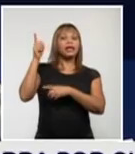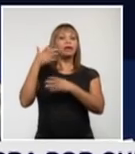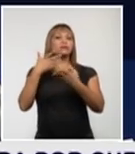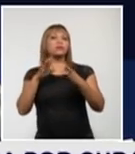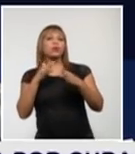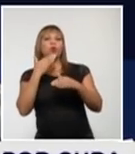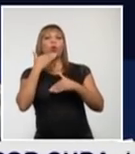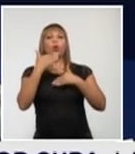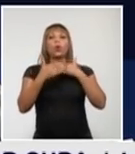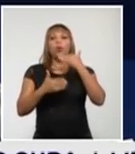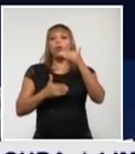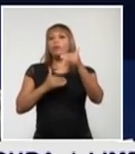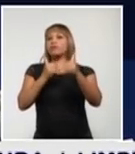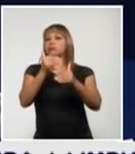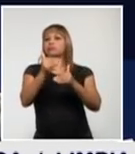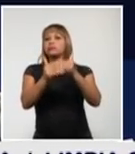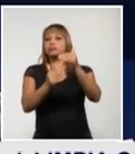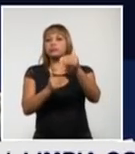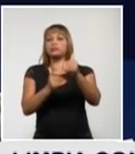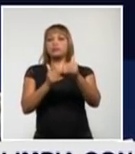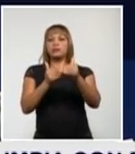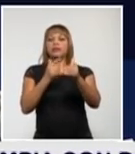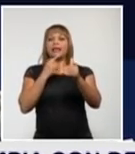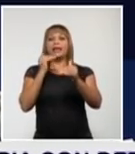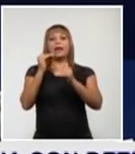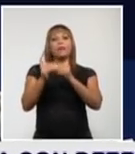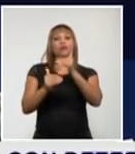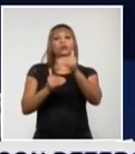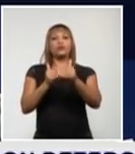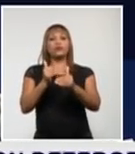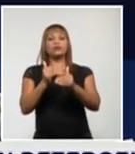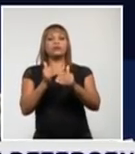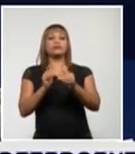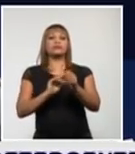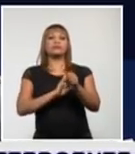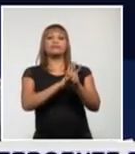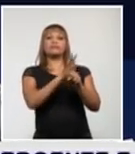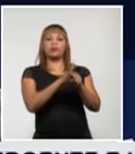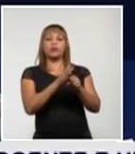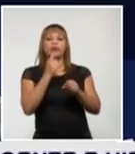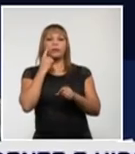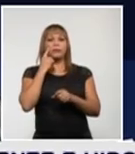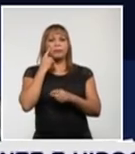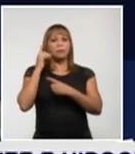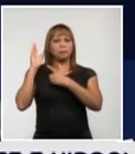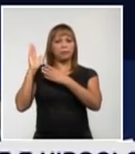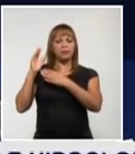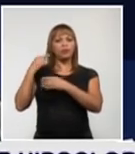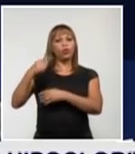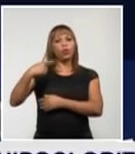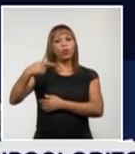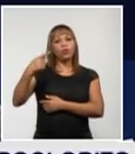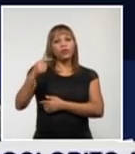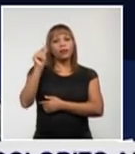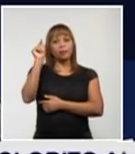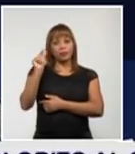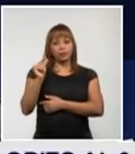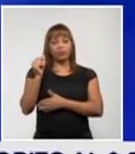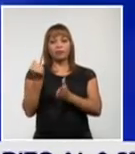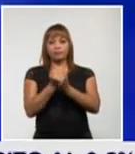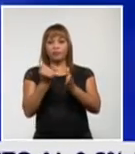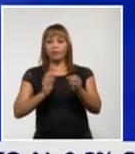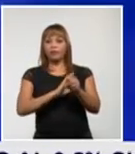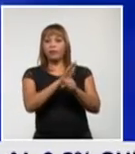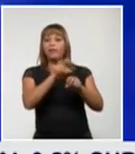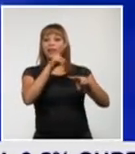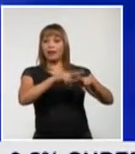cómo ha sido y está siendo la evolución de esto. Son los casos diarios de La Habana. No